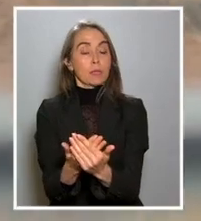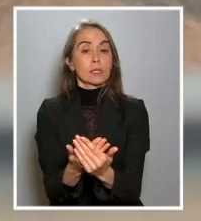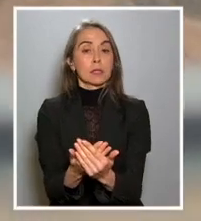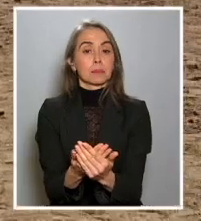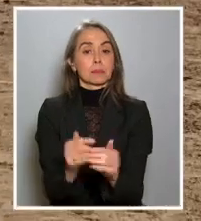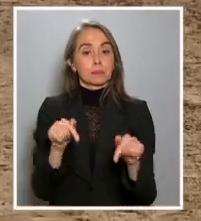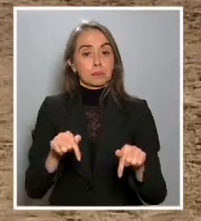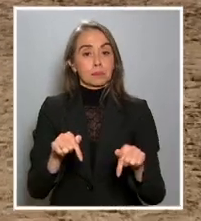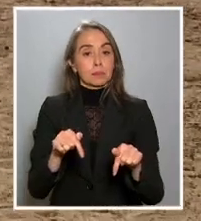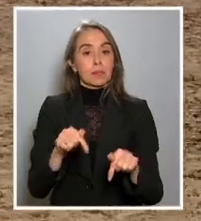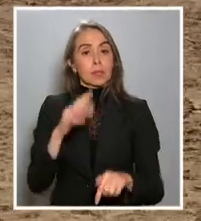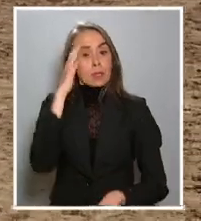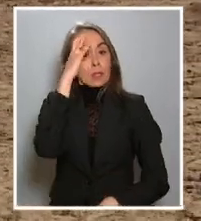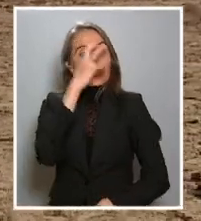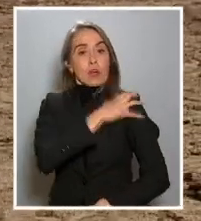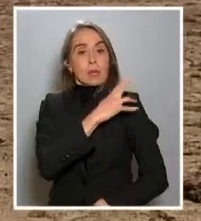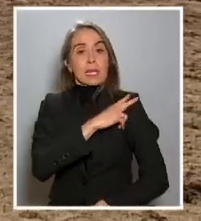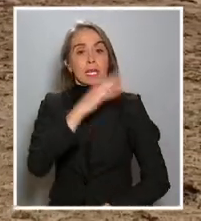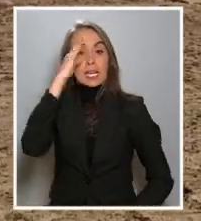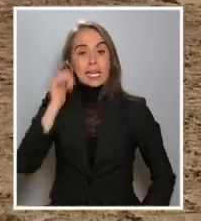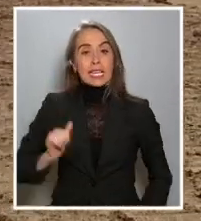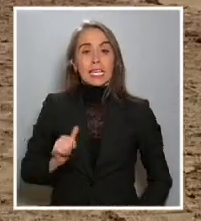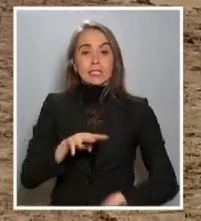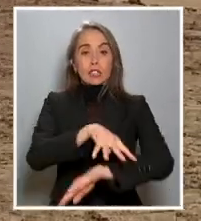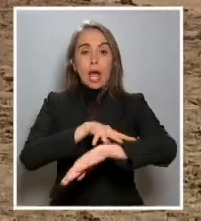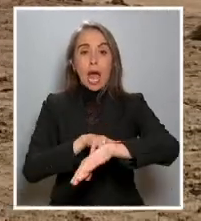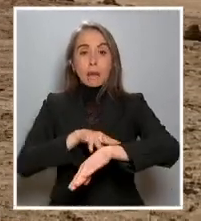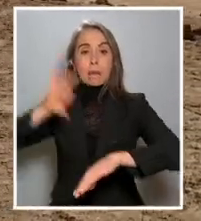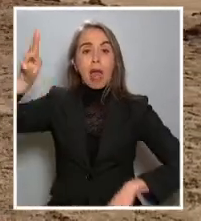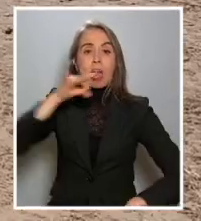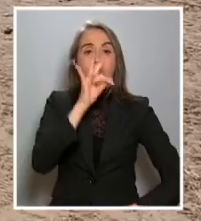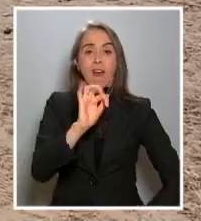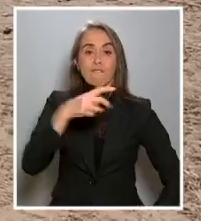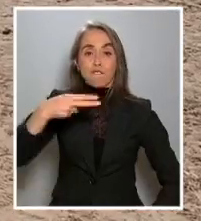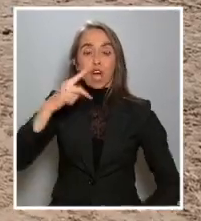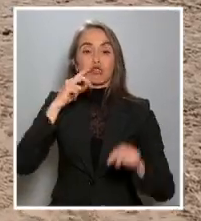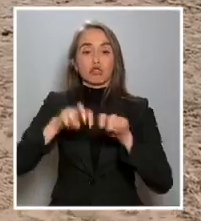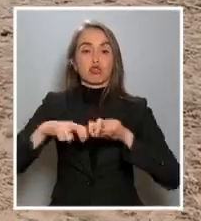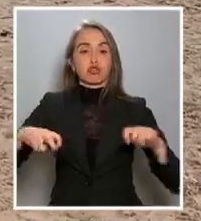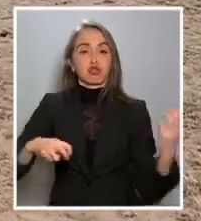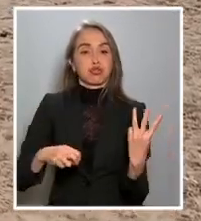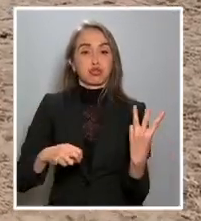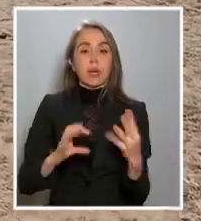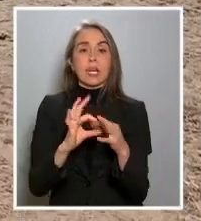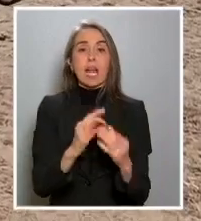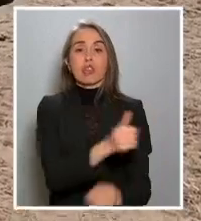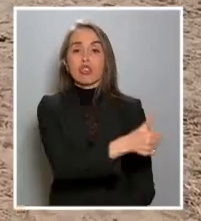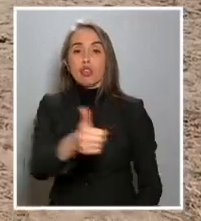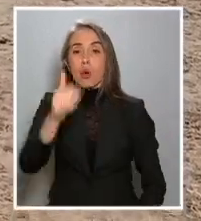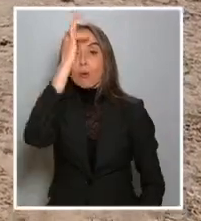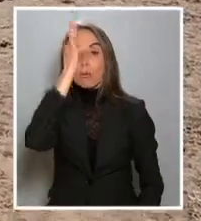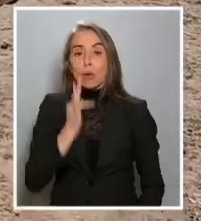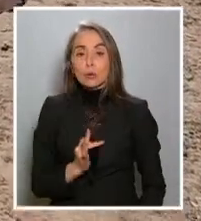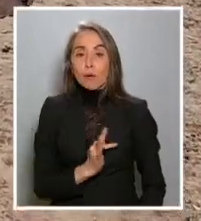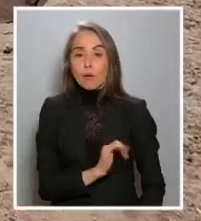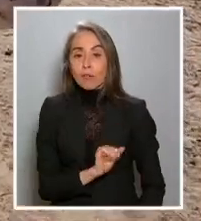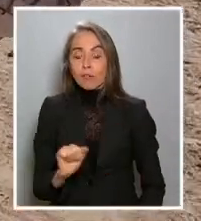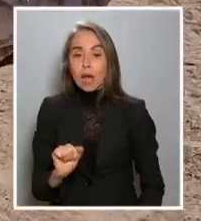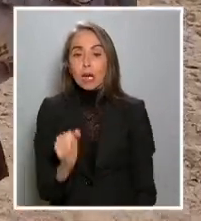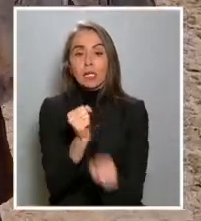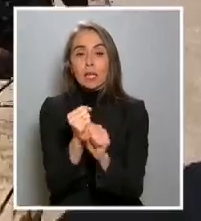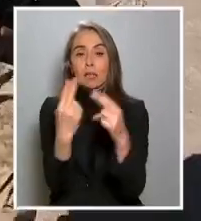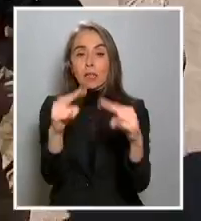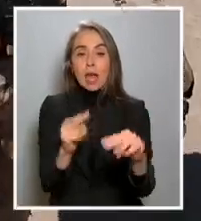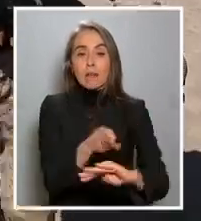mediante los comandantes en jefe del Ejército, Armada y Fuerza Aérea aquí presentes, agradecer a todos los efectivos de las Fuerzas Armadas por su